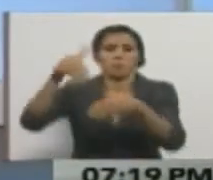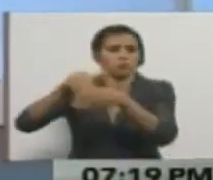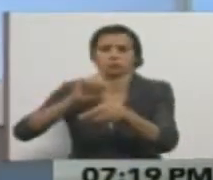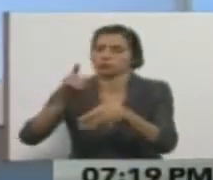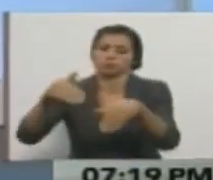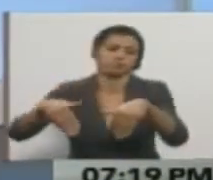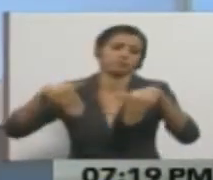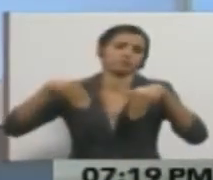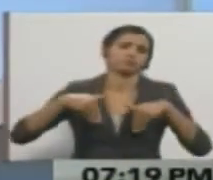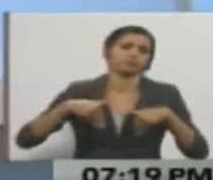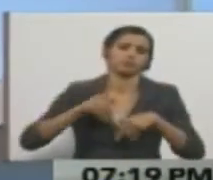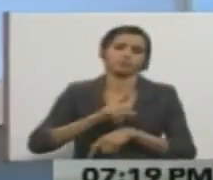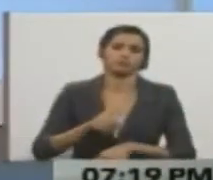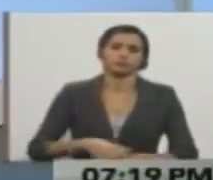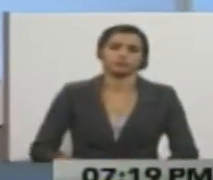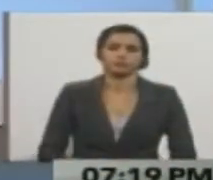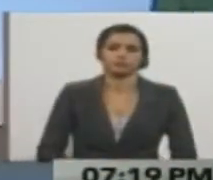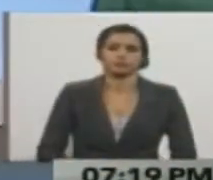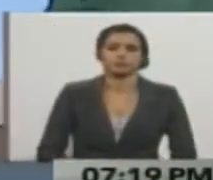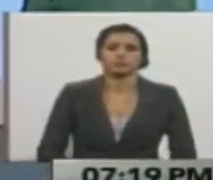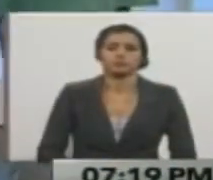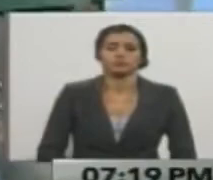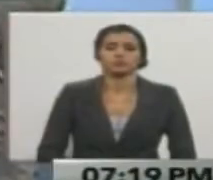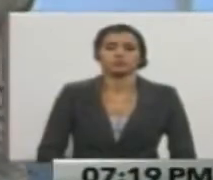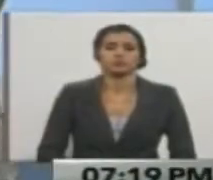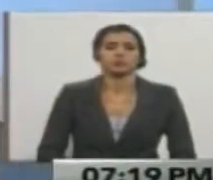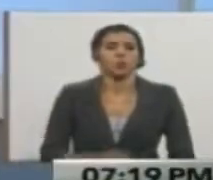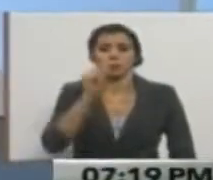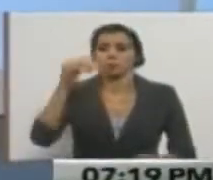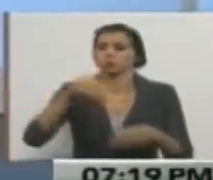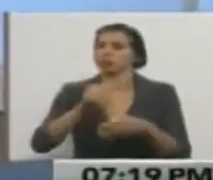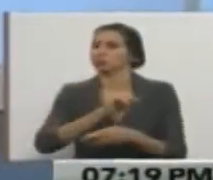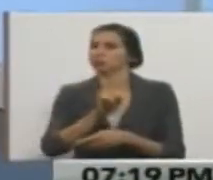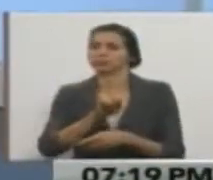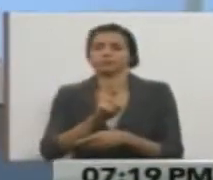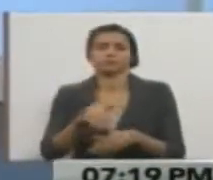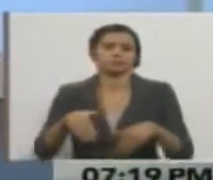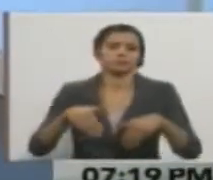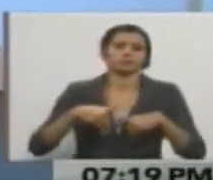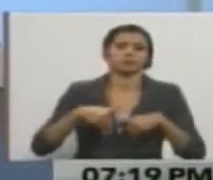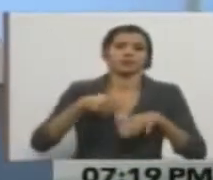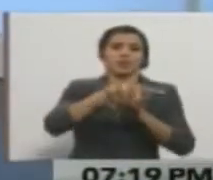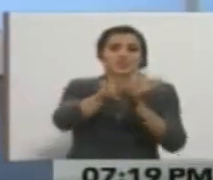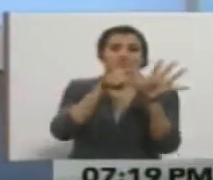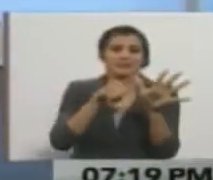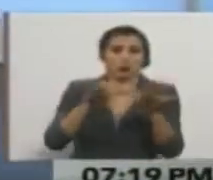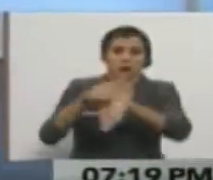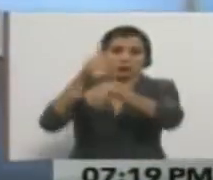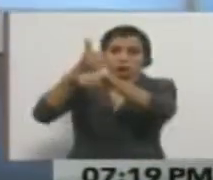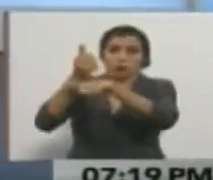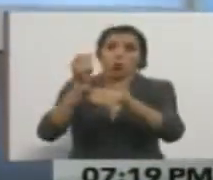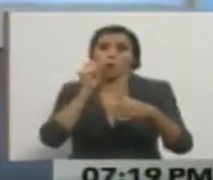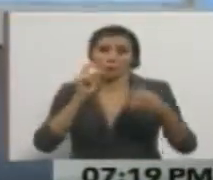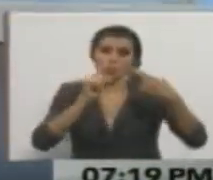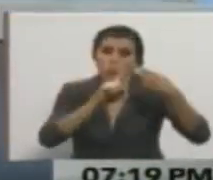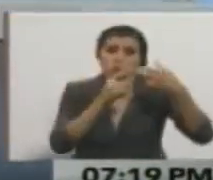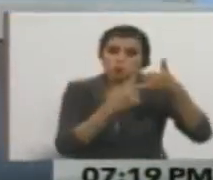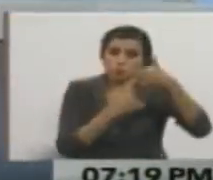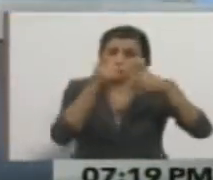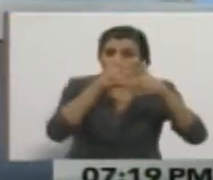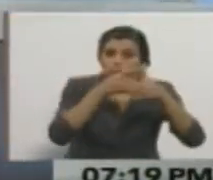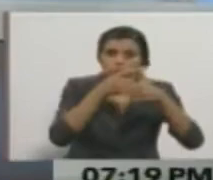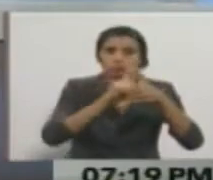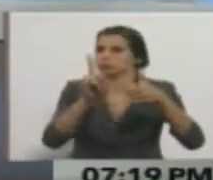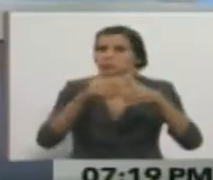Bueno, salvó pues su voto uno de los cinco rectores principales.